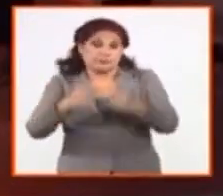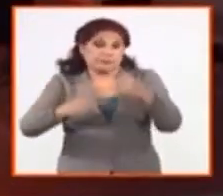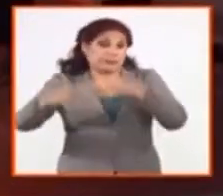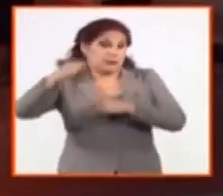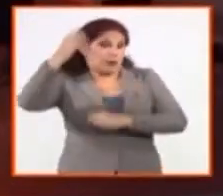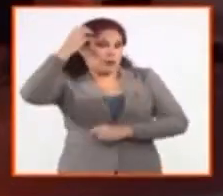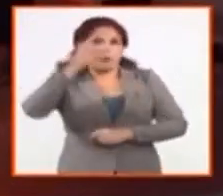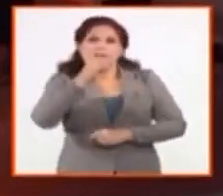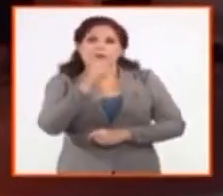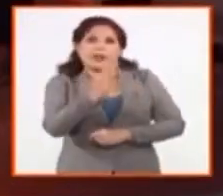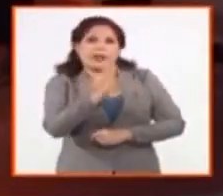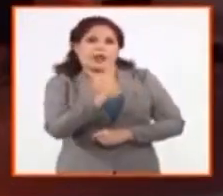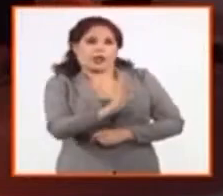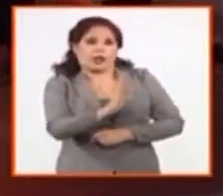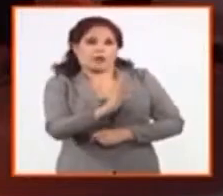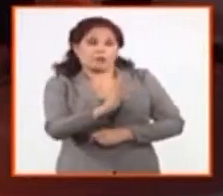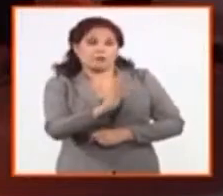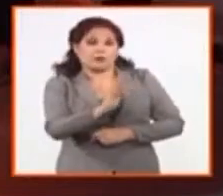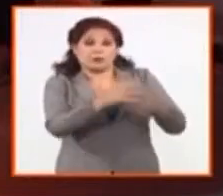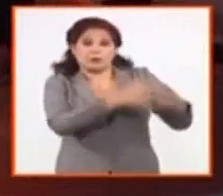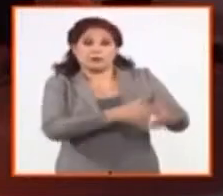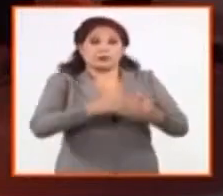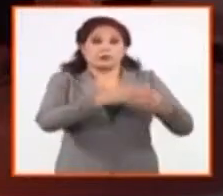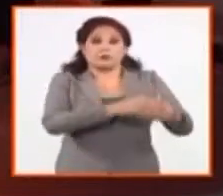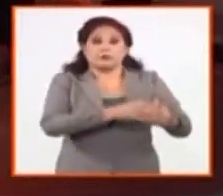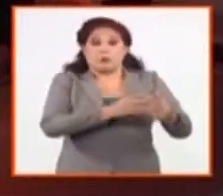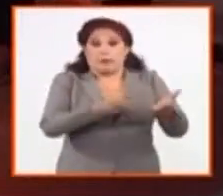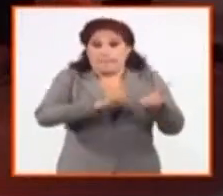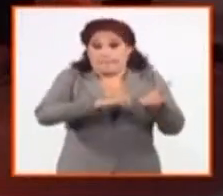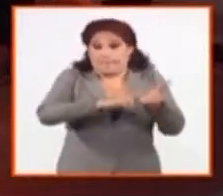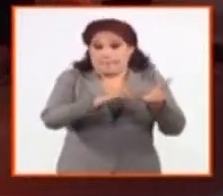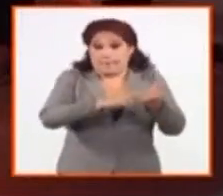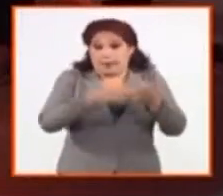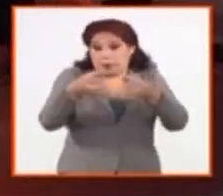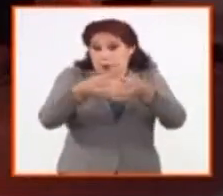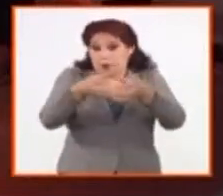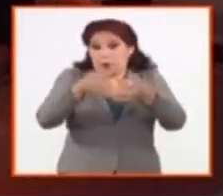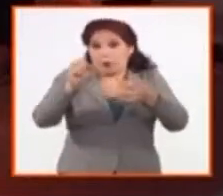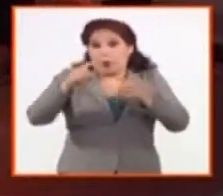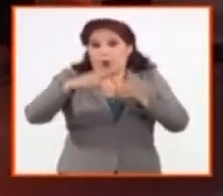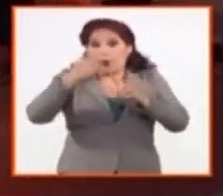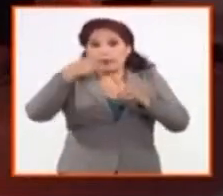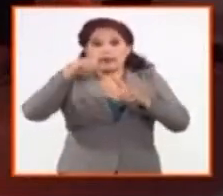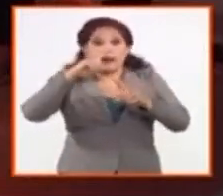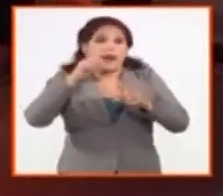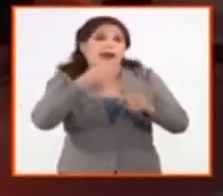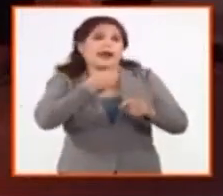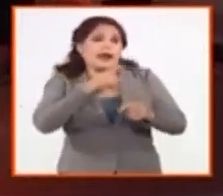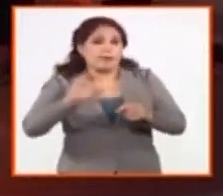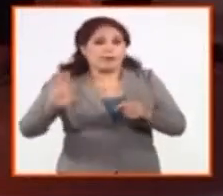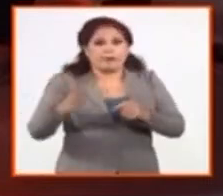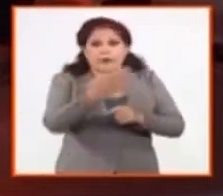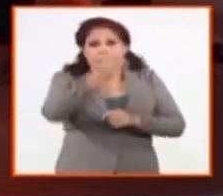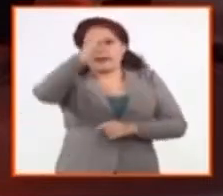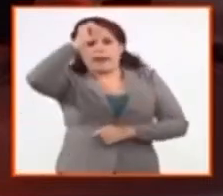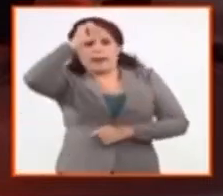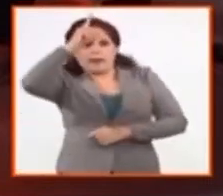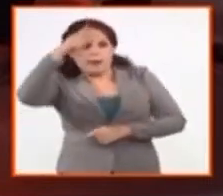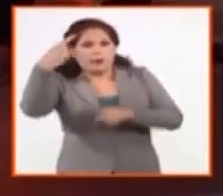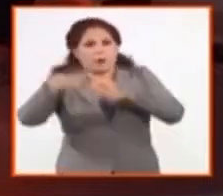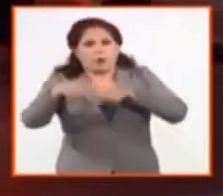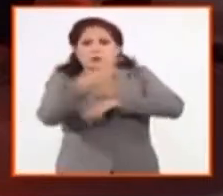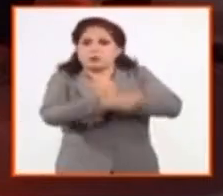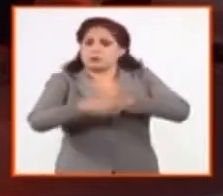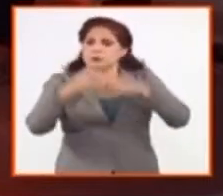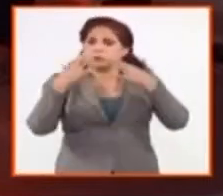los países más importantes de la OTAN, como son Gran Bretaña, como son Francia, como son Alemania, o sea, los países más